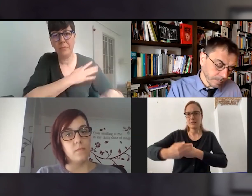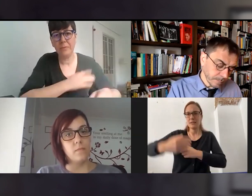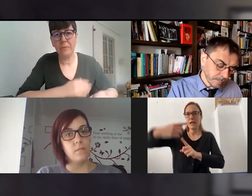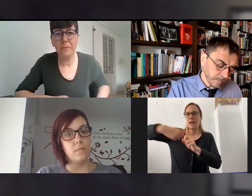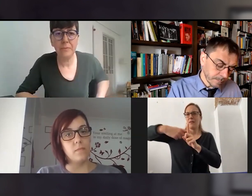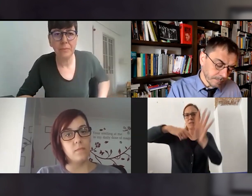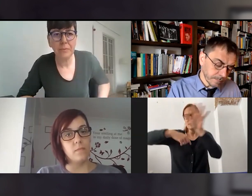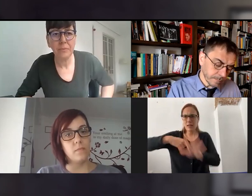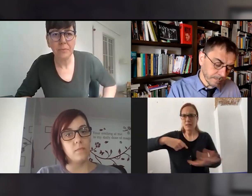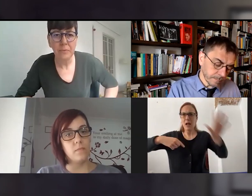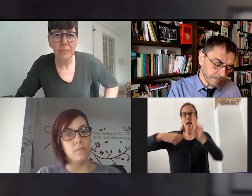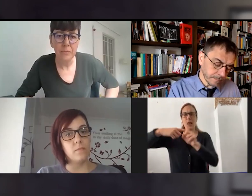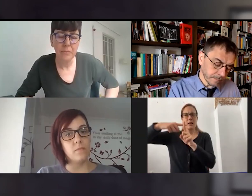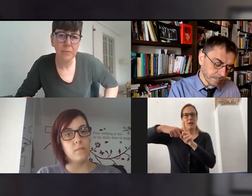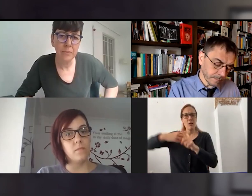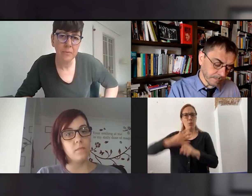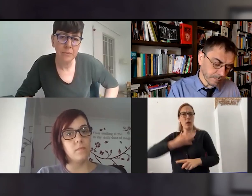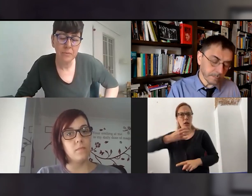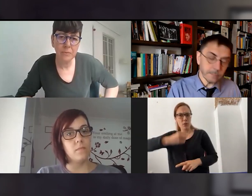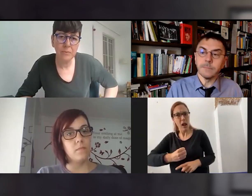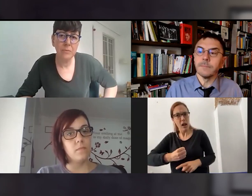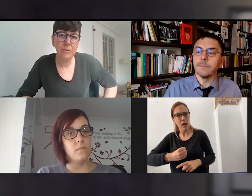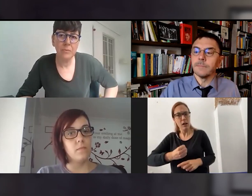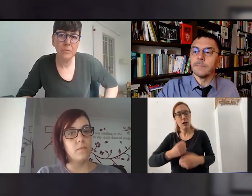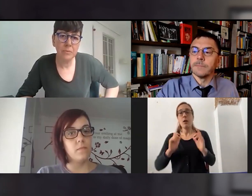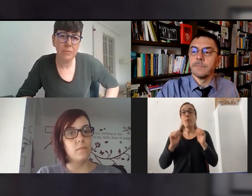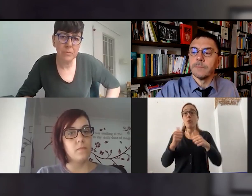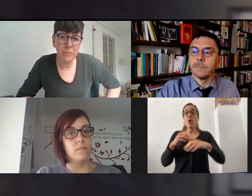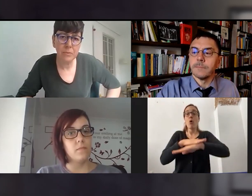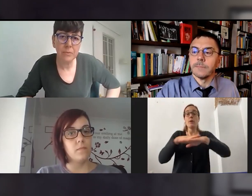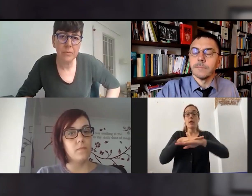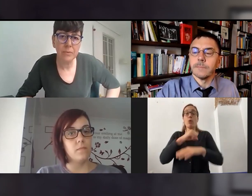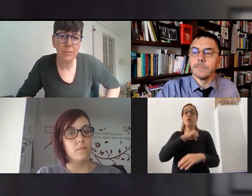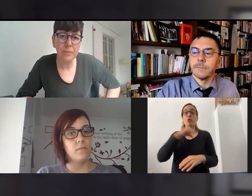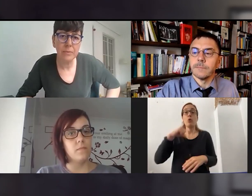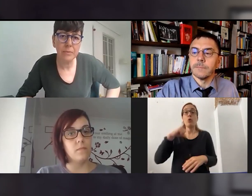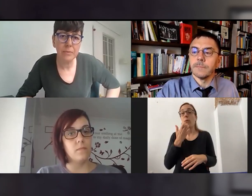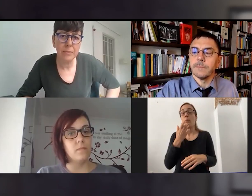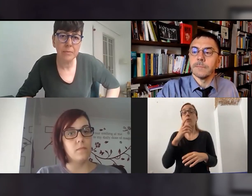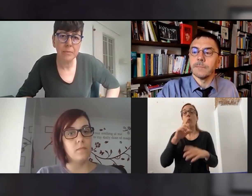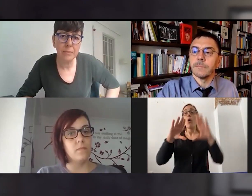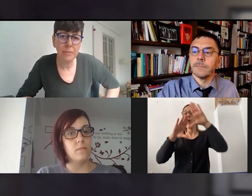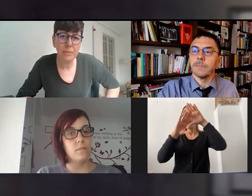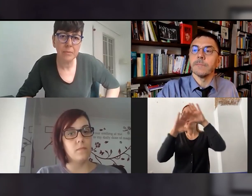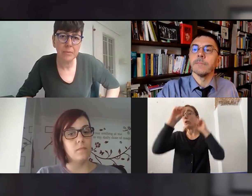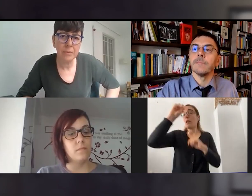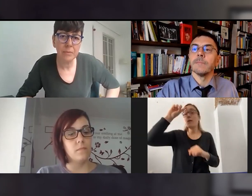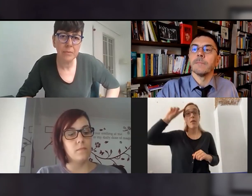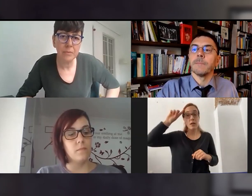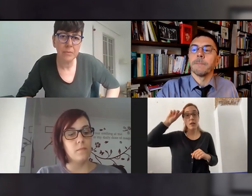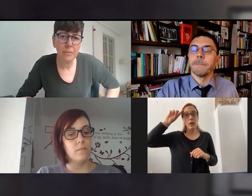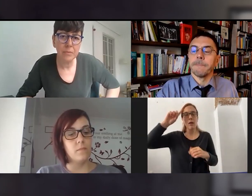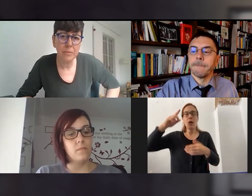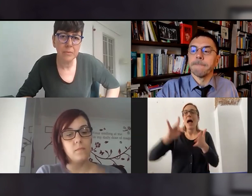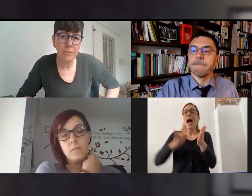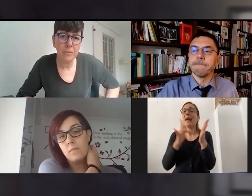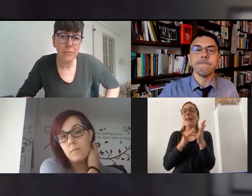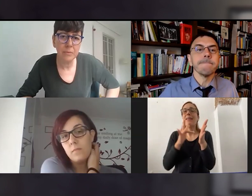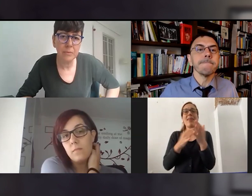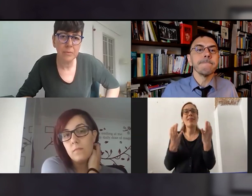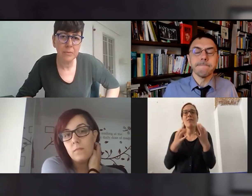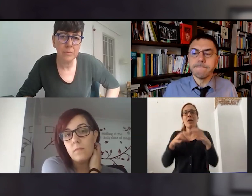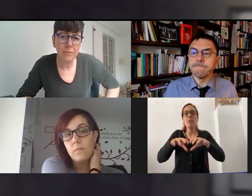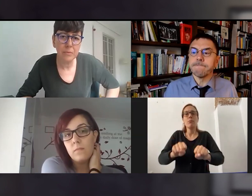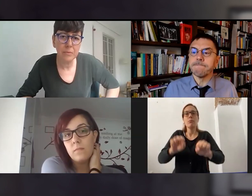lograr las grandes cosas si entramos a gobernar a nivel autonómico, por ejemplo, en la Comunidad de Madrid, con una agenda, como decía antes, que blinde lo público. Pero cuando